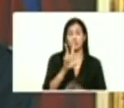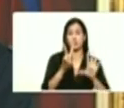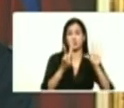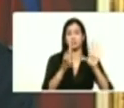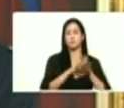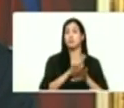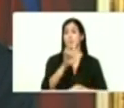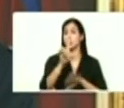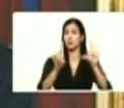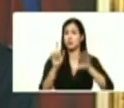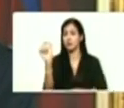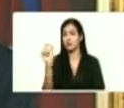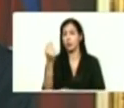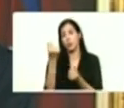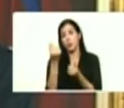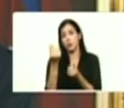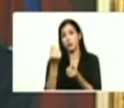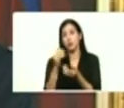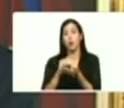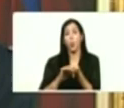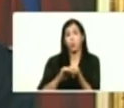bueno se mueve una semana